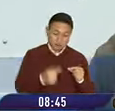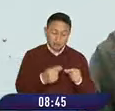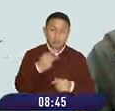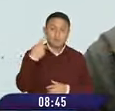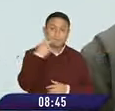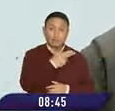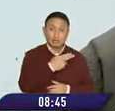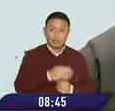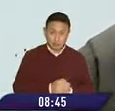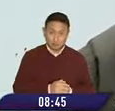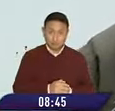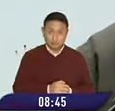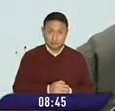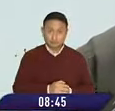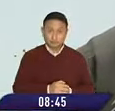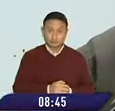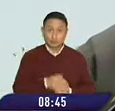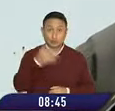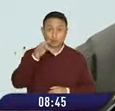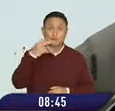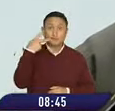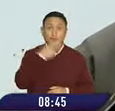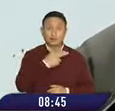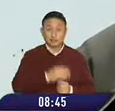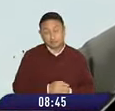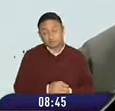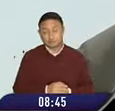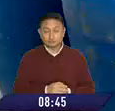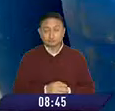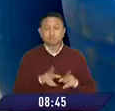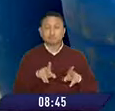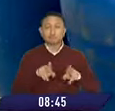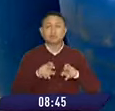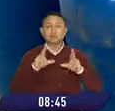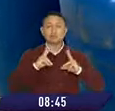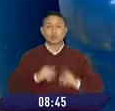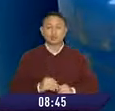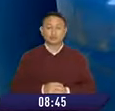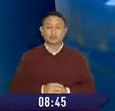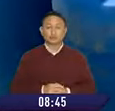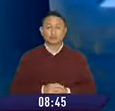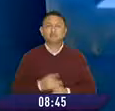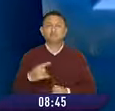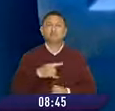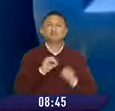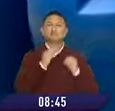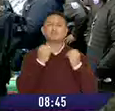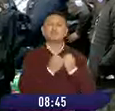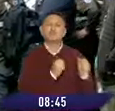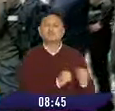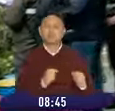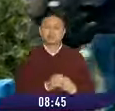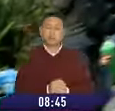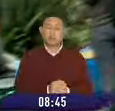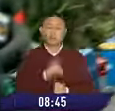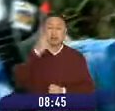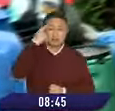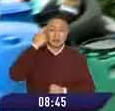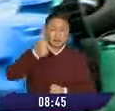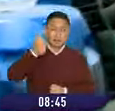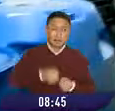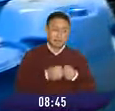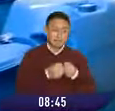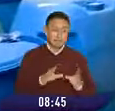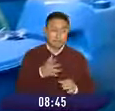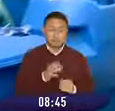como son los timbres fiscales y registros sanitarios. El accionar de la supuesta organización dejaría pérdidas al fisco por